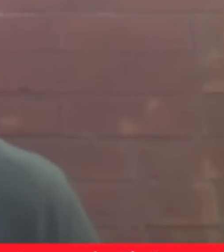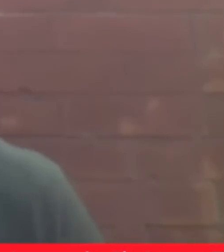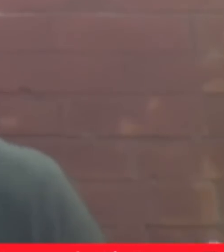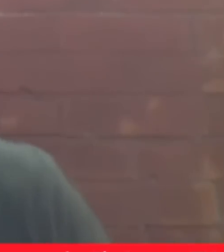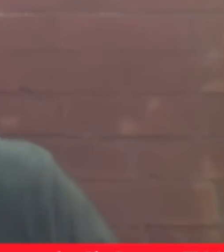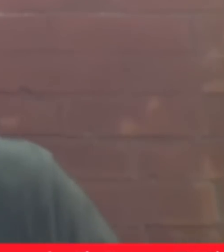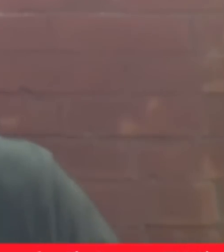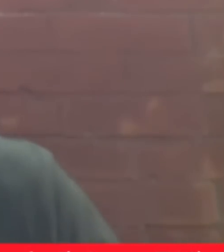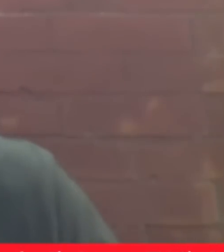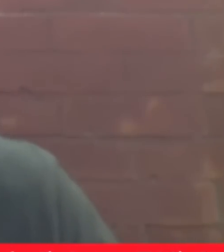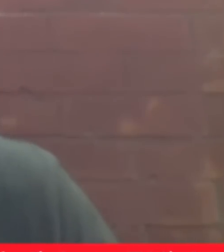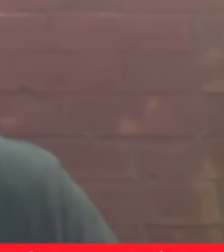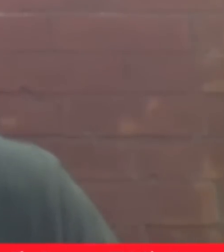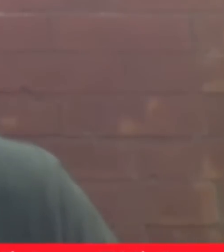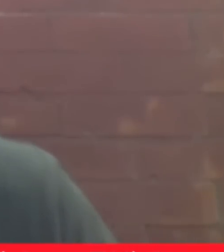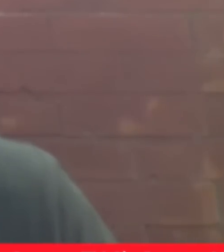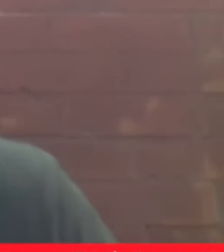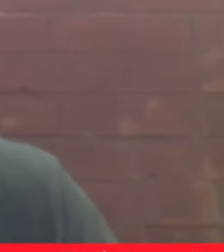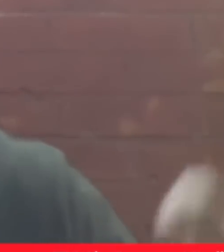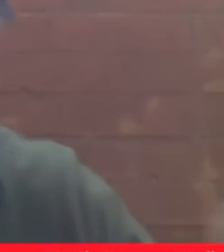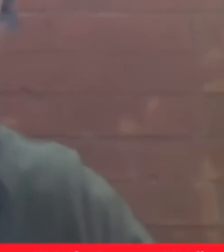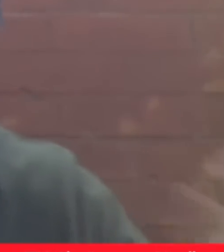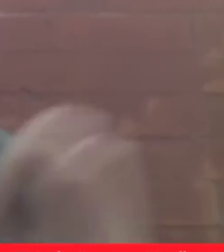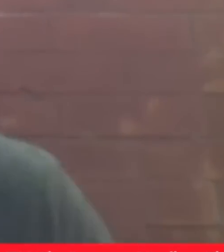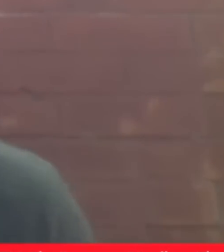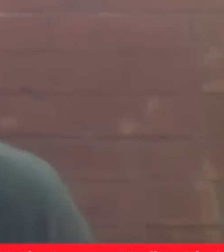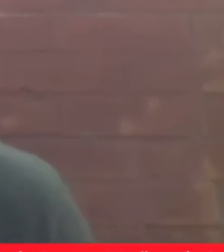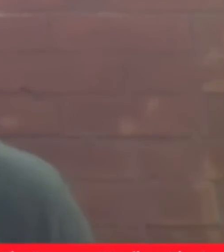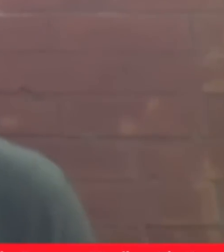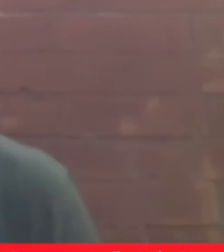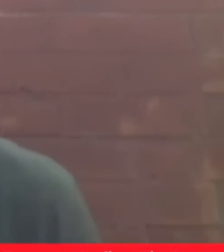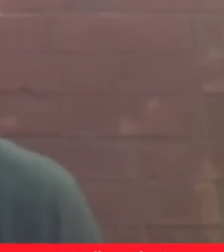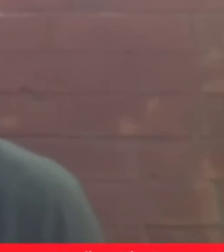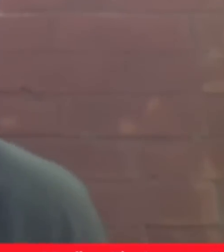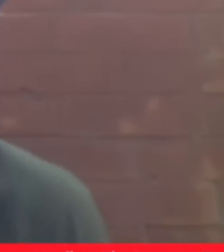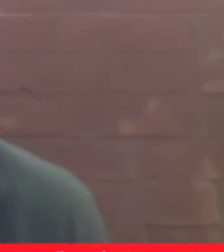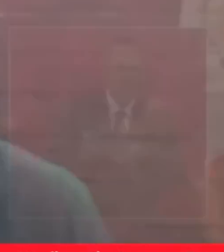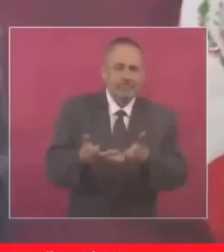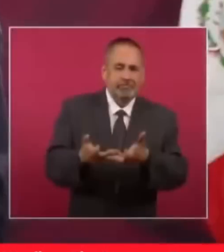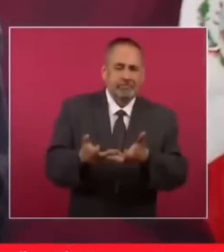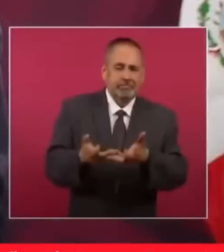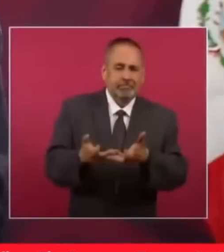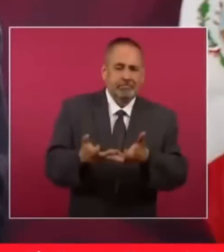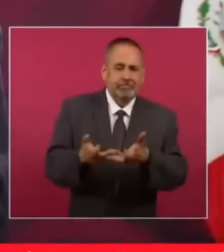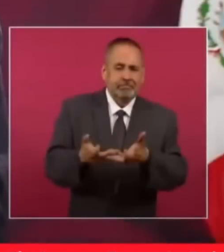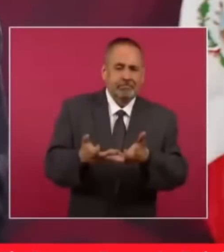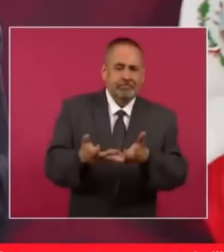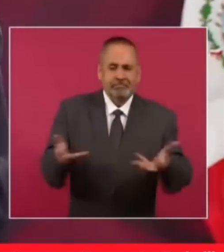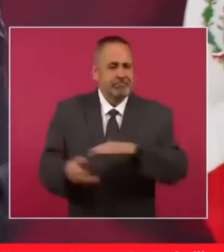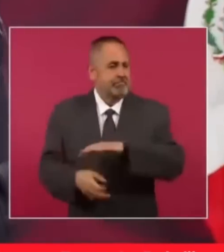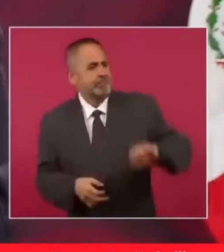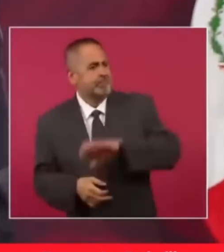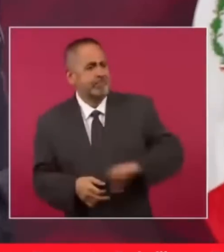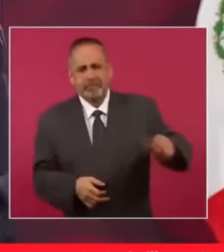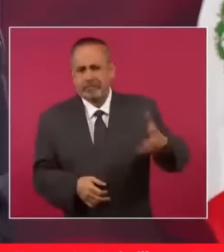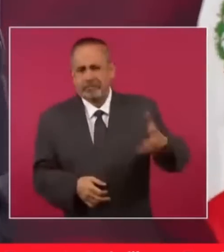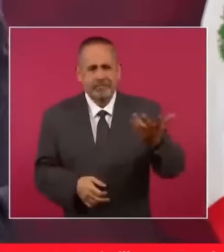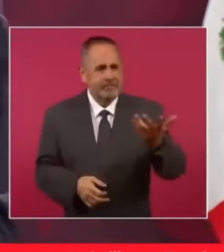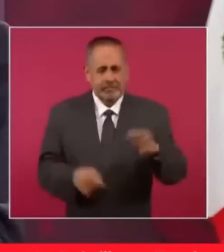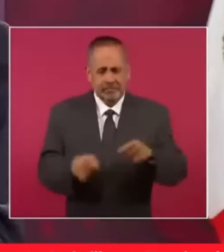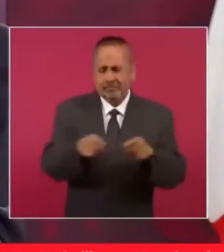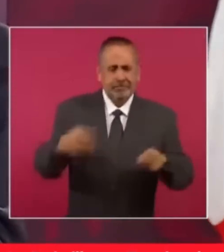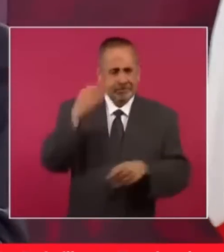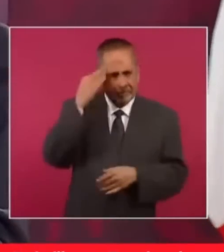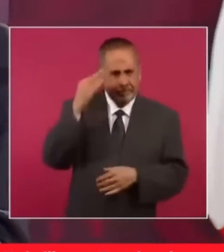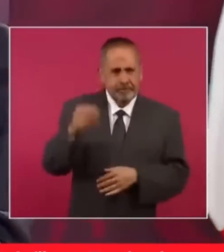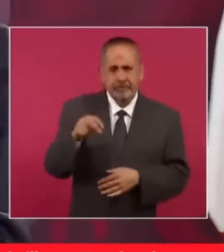negociaciones para las concesiones mineras, cuando se dan las negociaciones con el INE, cuando se